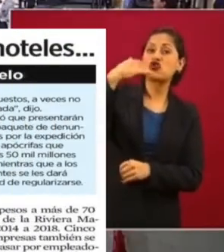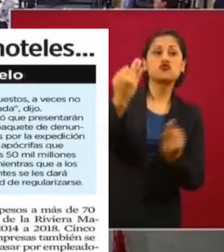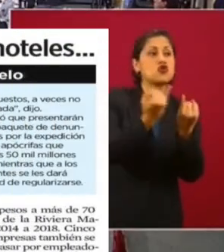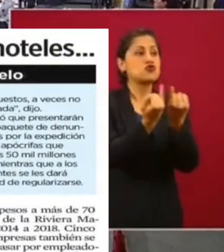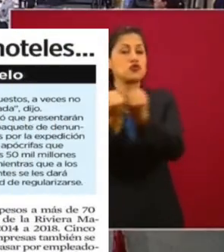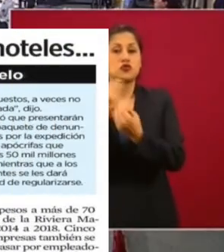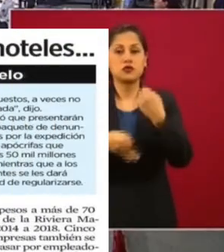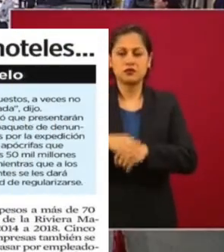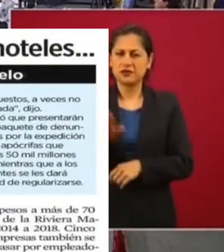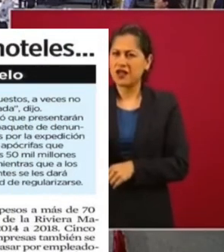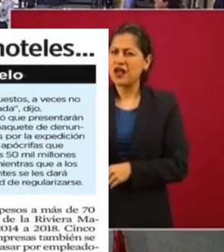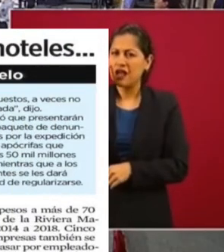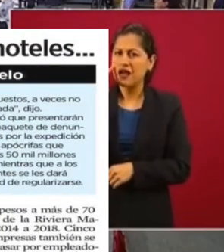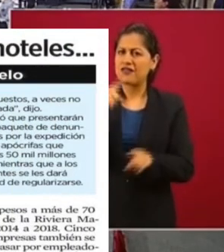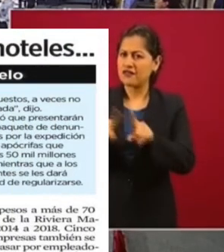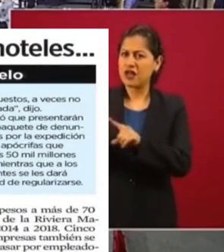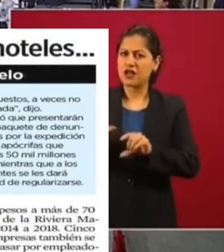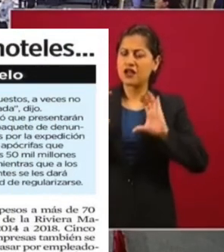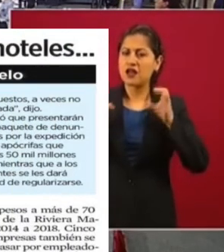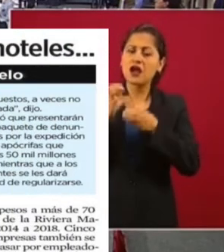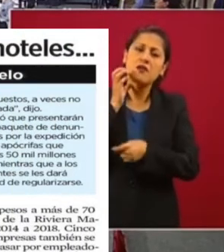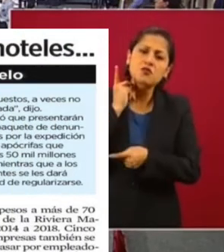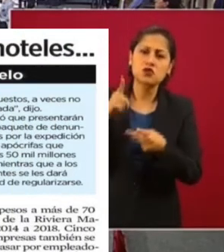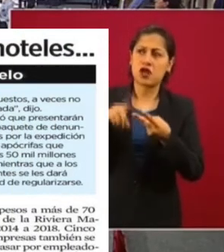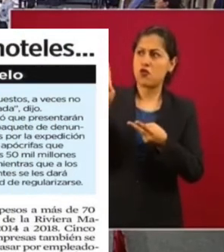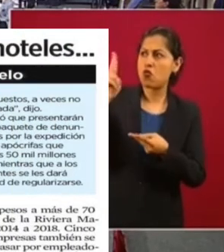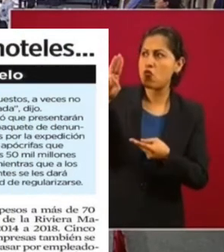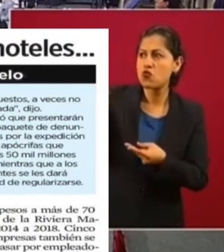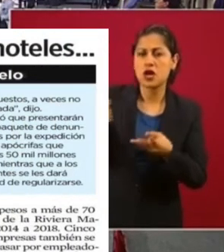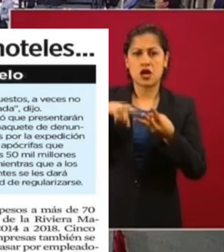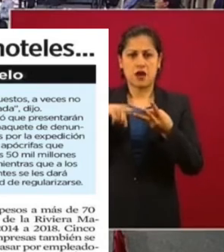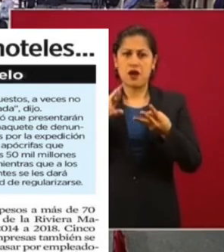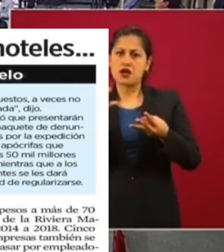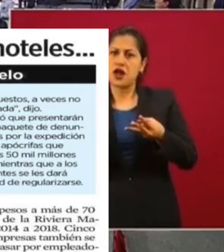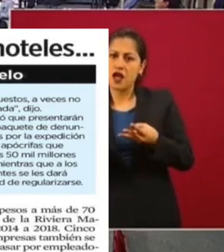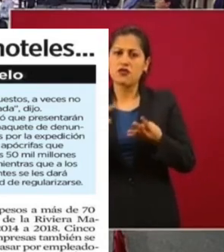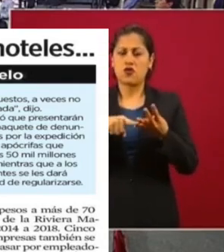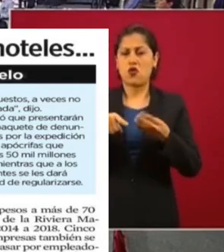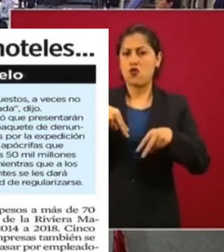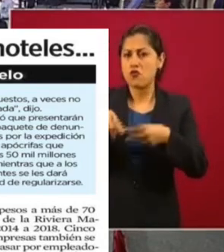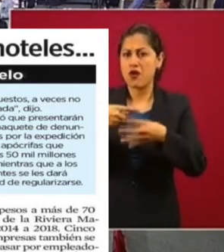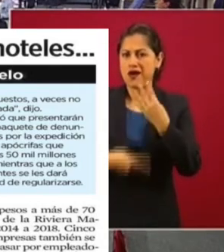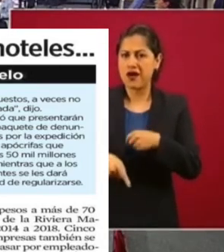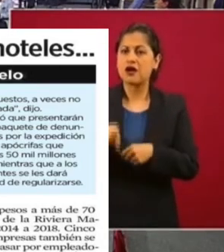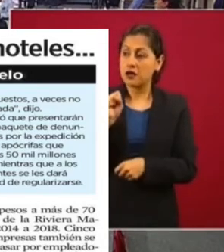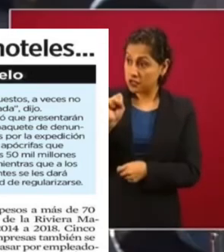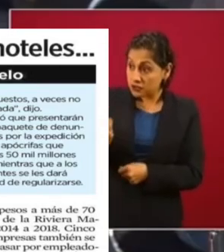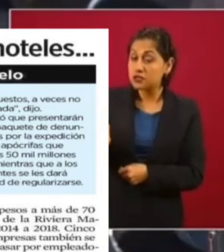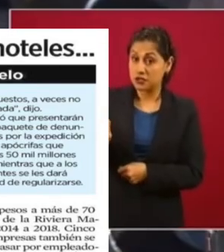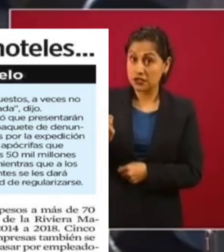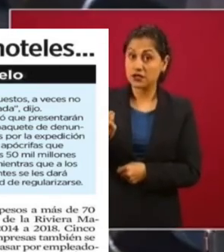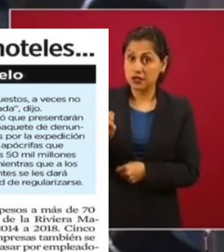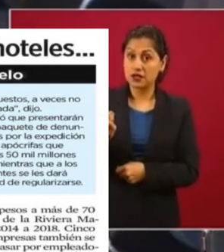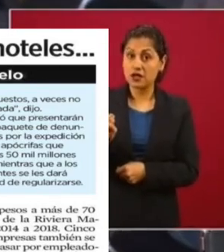de las factureras como la Cámara de Diputados, la UNAM, sí, el Club Atlas, sí, Radio y TV Hidalgo. Esos, por partidos, ejemplo, periodistas,